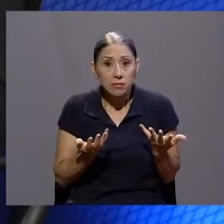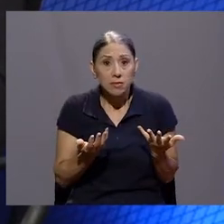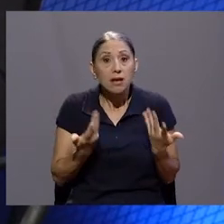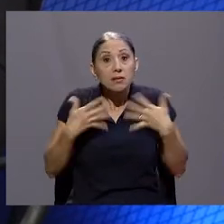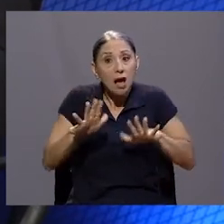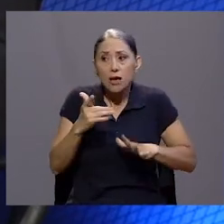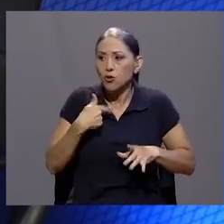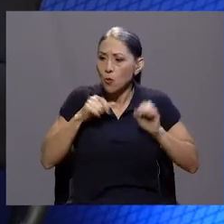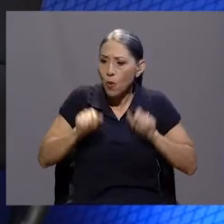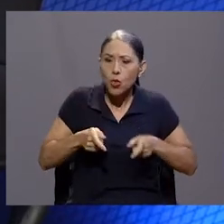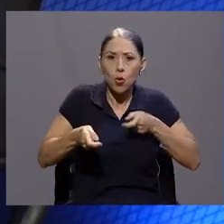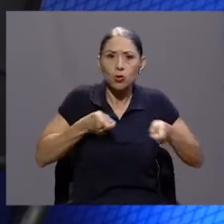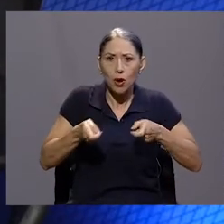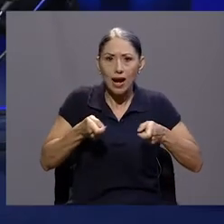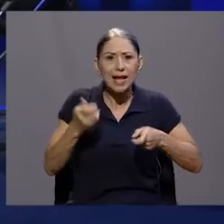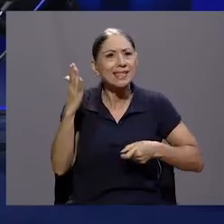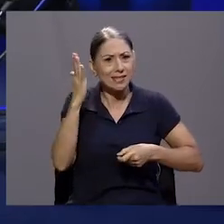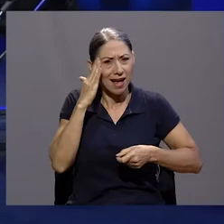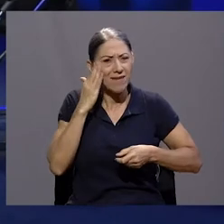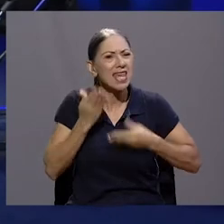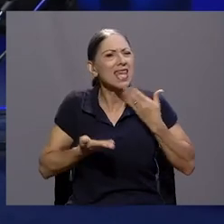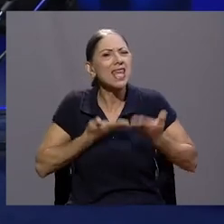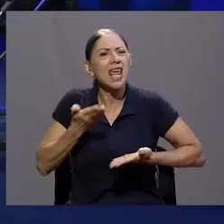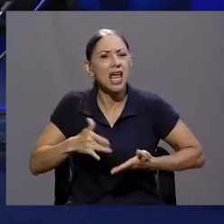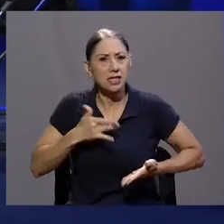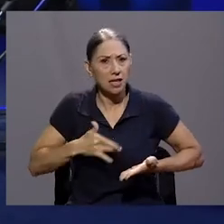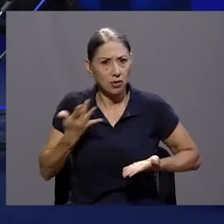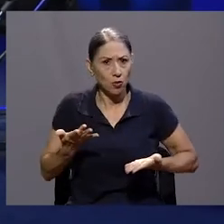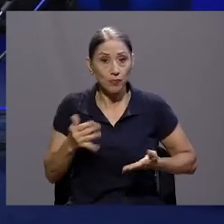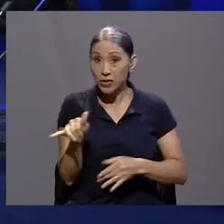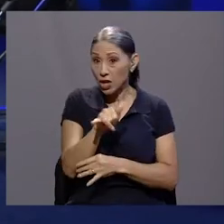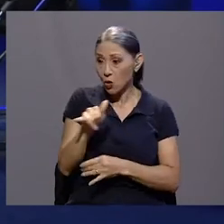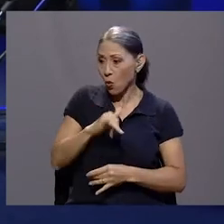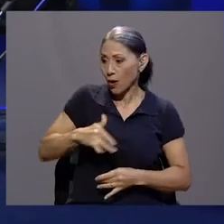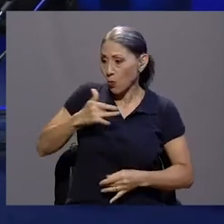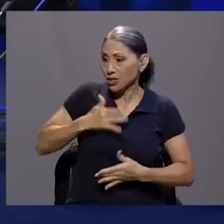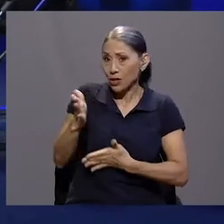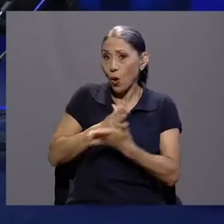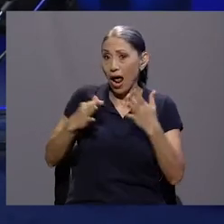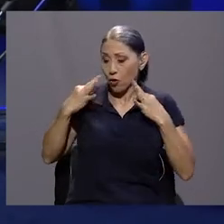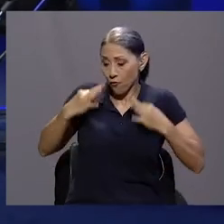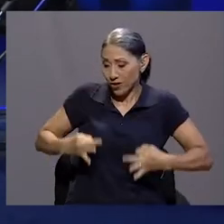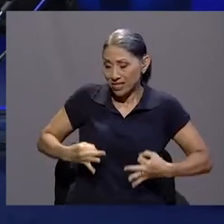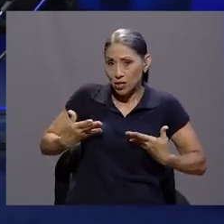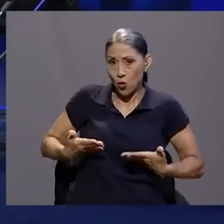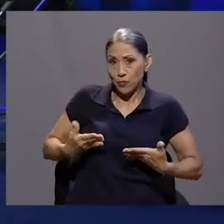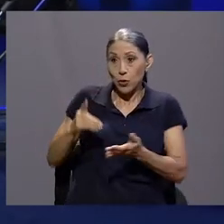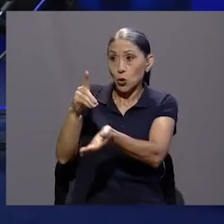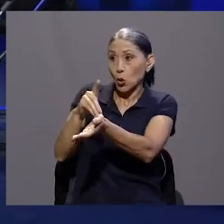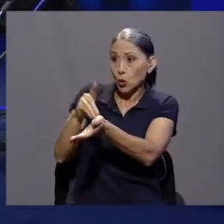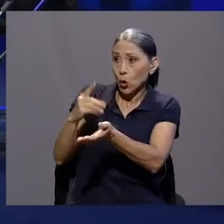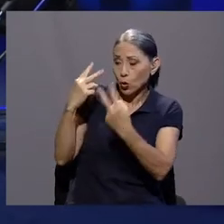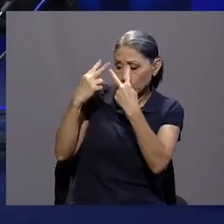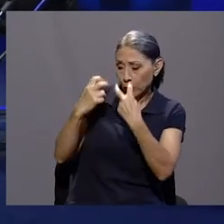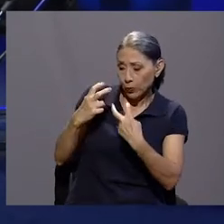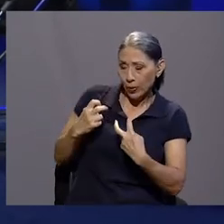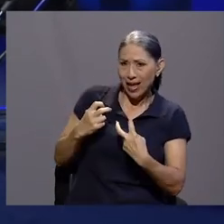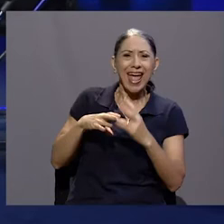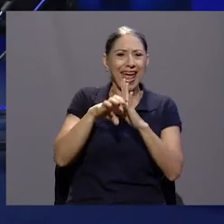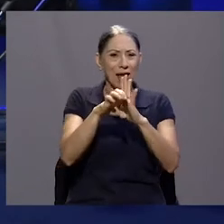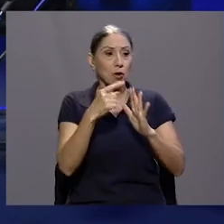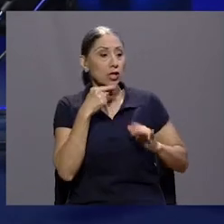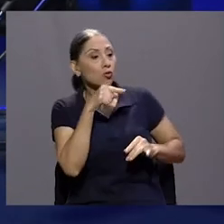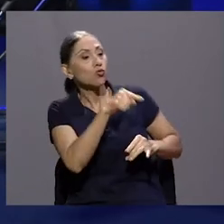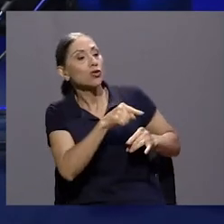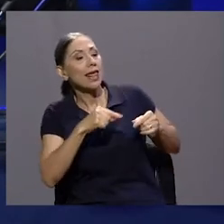de poder decir ok esto lo que experimento de la misma manera que cuando tenga algún malestar físico y ya un doctor me dice lo que tenés es gastritis o